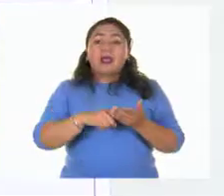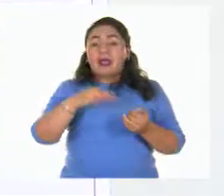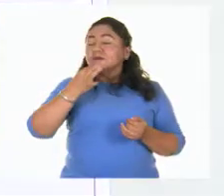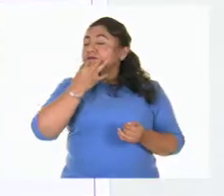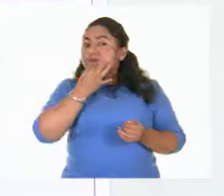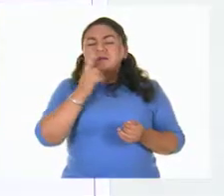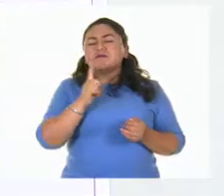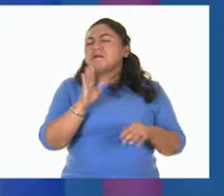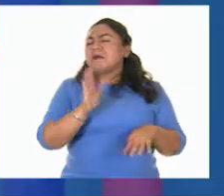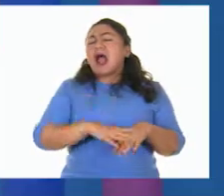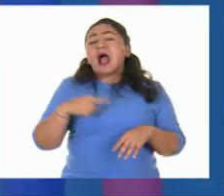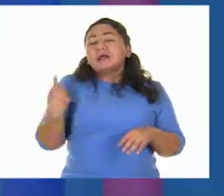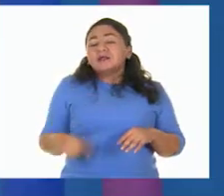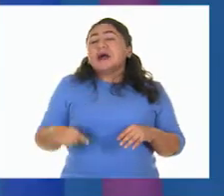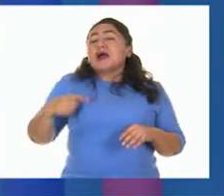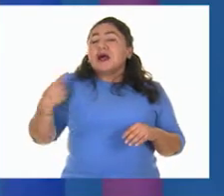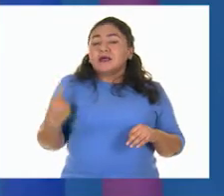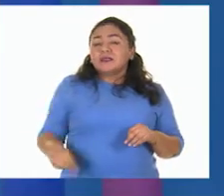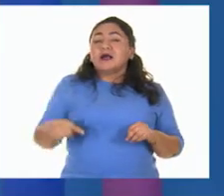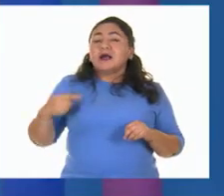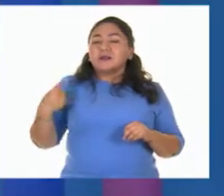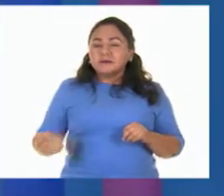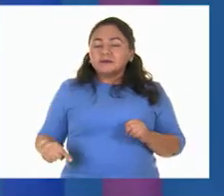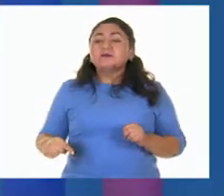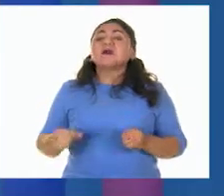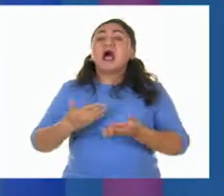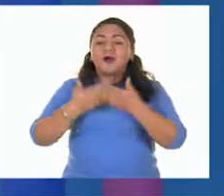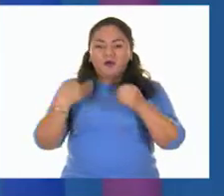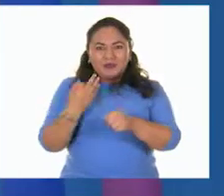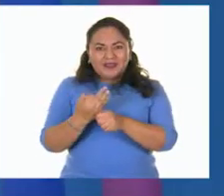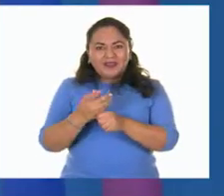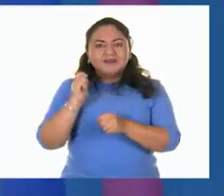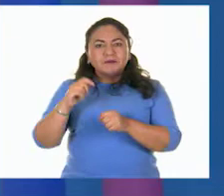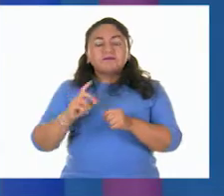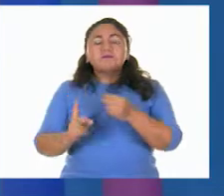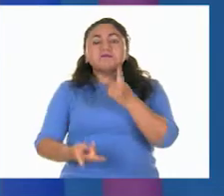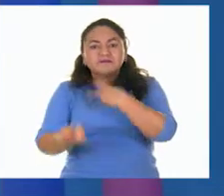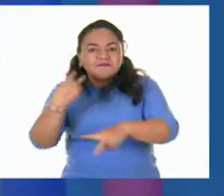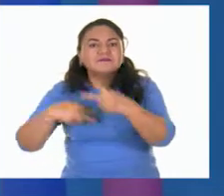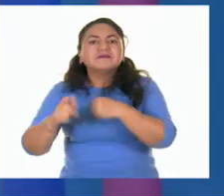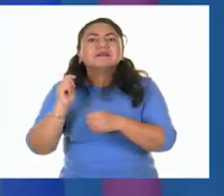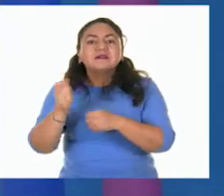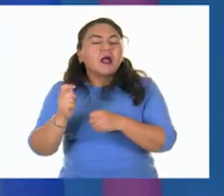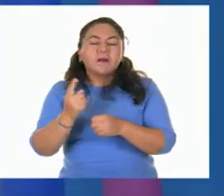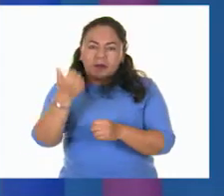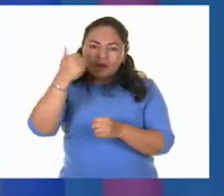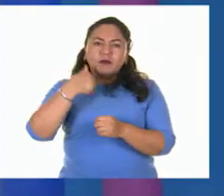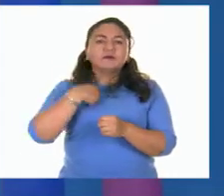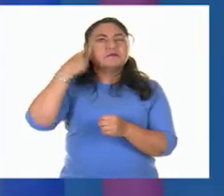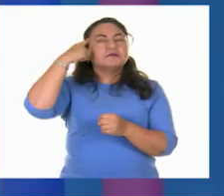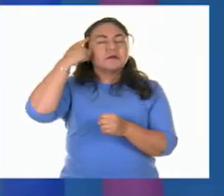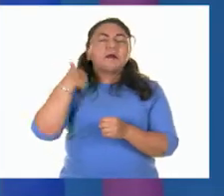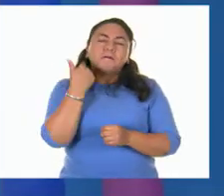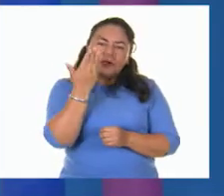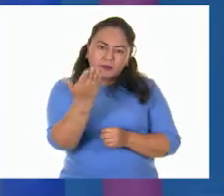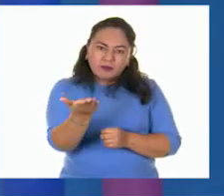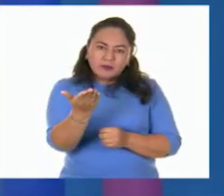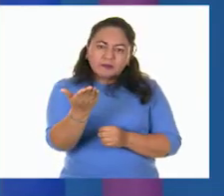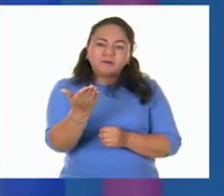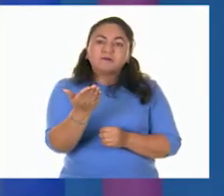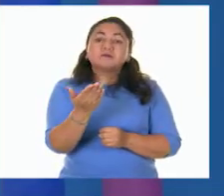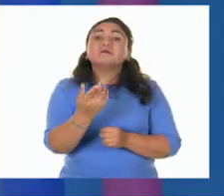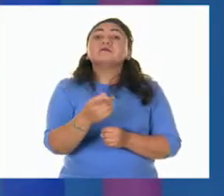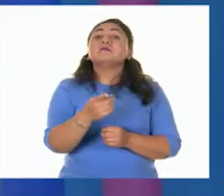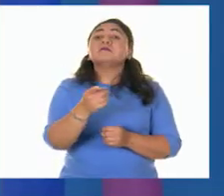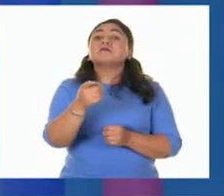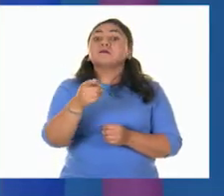duración. Antes de que continuemos con las consecuencias del reparto, le voy a pedir un favor, que no me